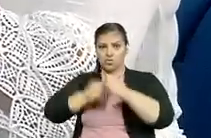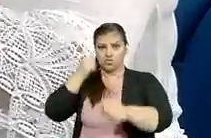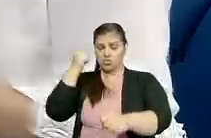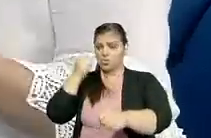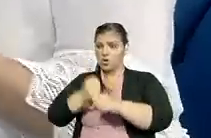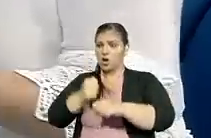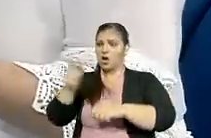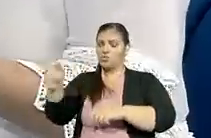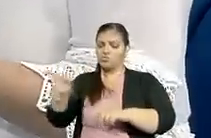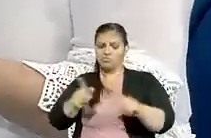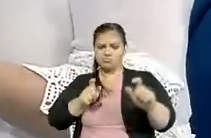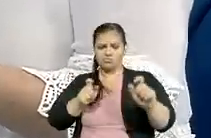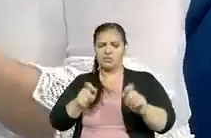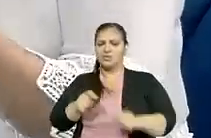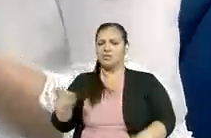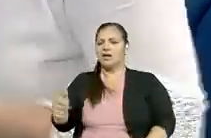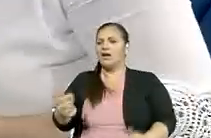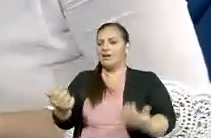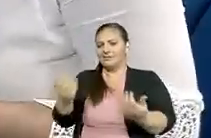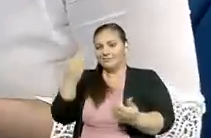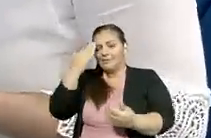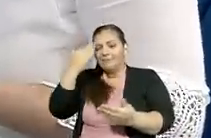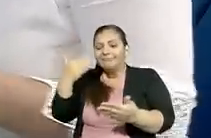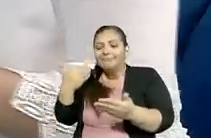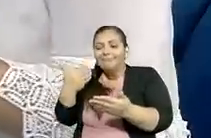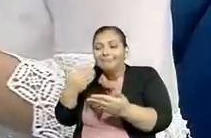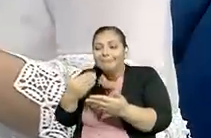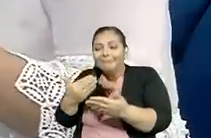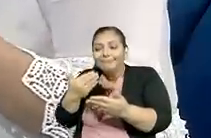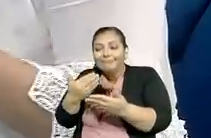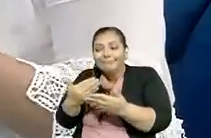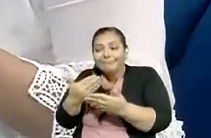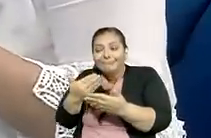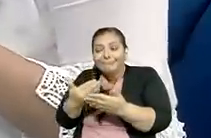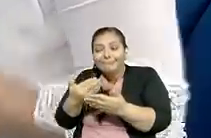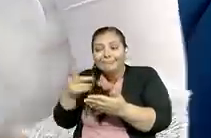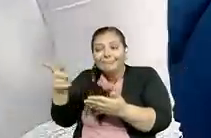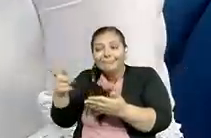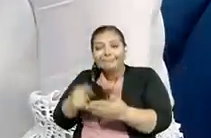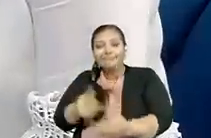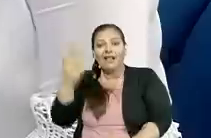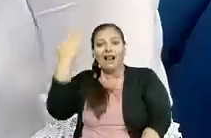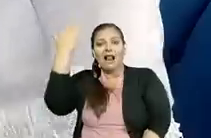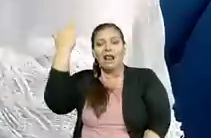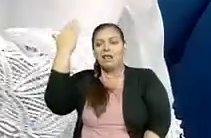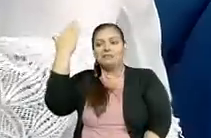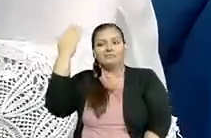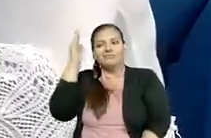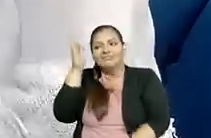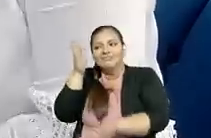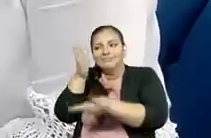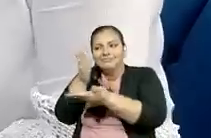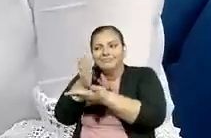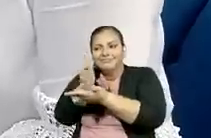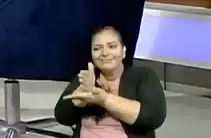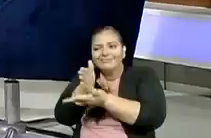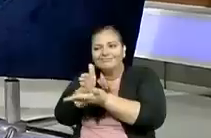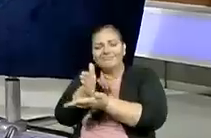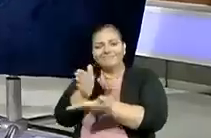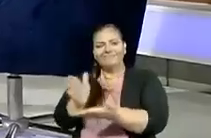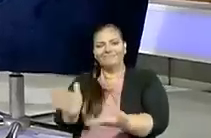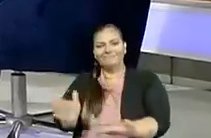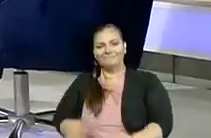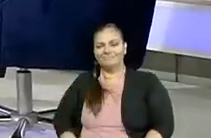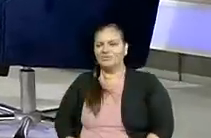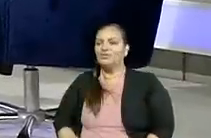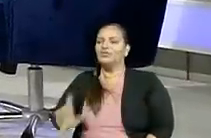estado bajo su responsabilidad. ¿Qué sentimientos le embargan en este momento cuando falta muy poco